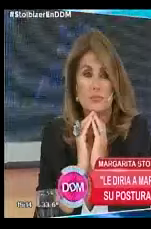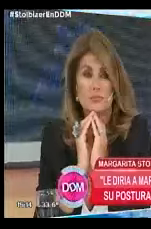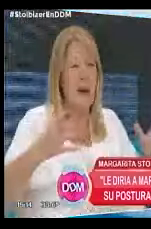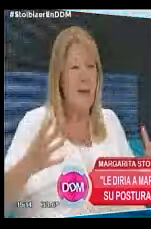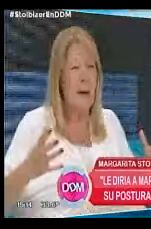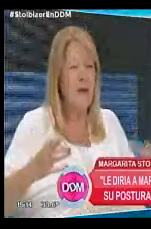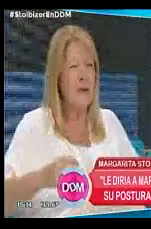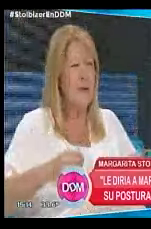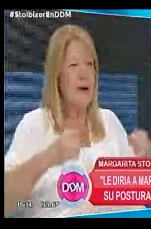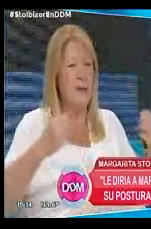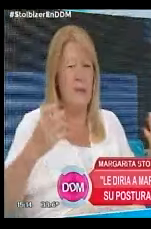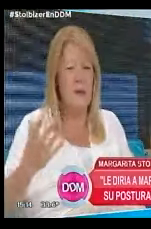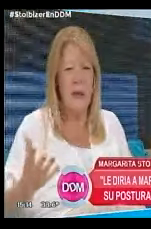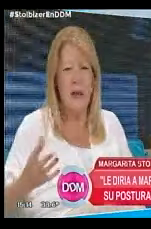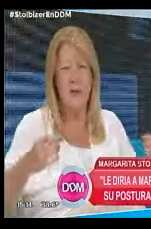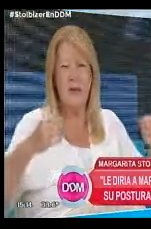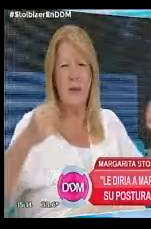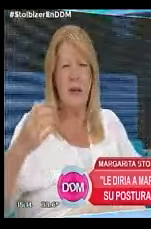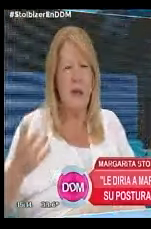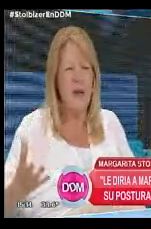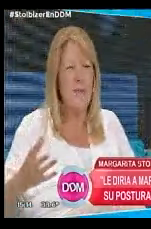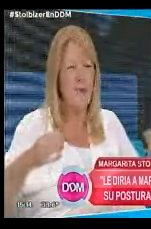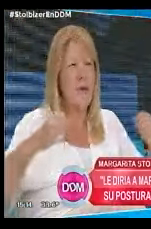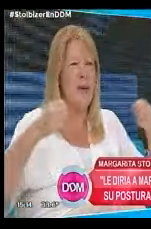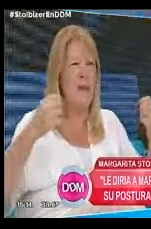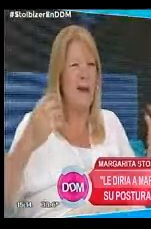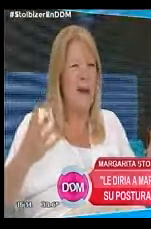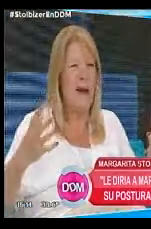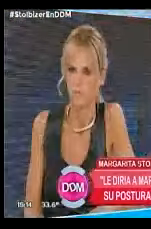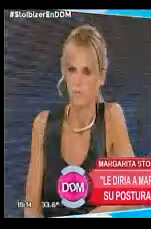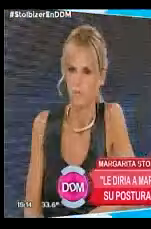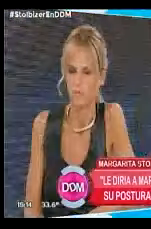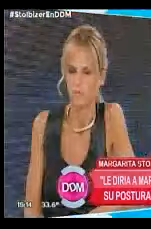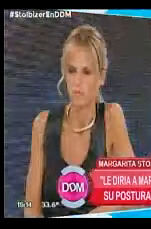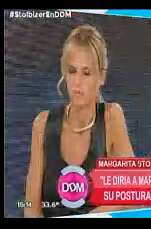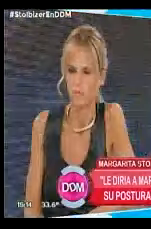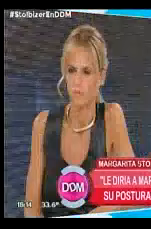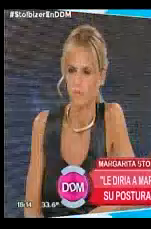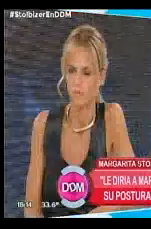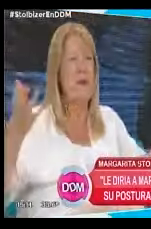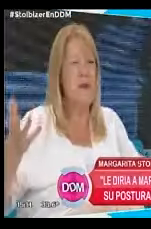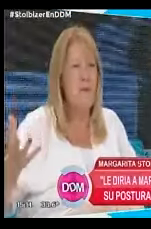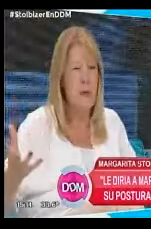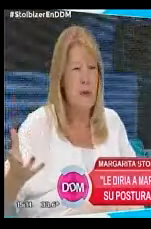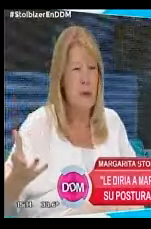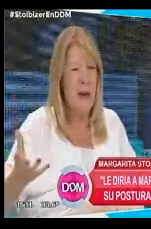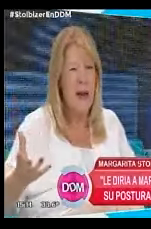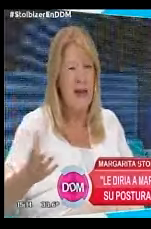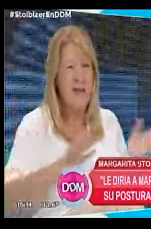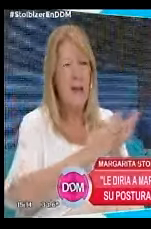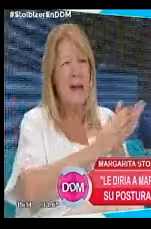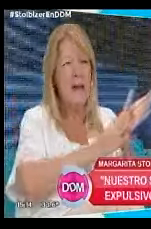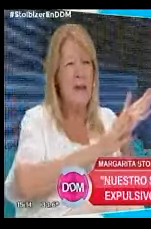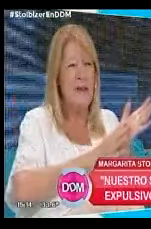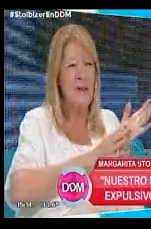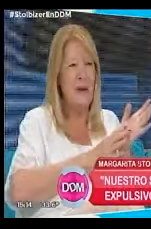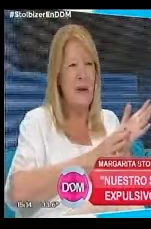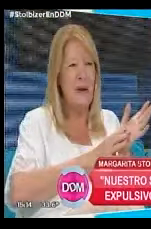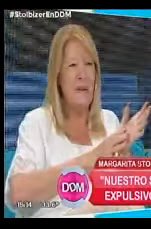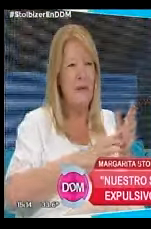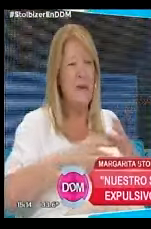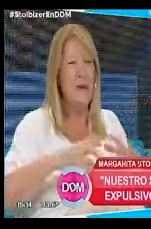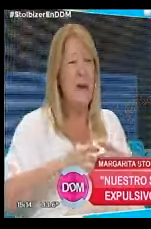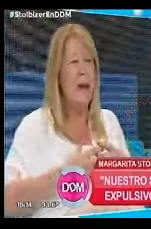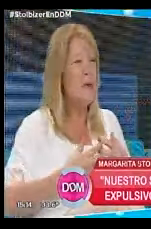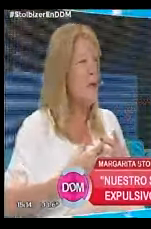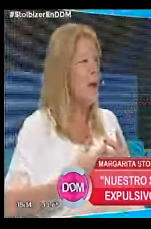manuales, tienen que ver con trabajar proyectos, equipos, habilidades, cuestiones más socioemocionales que lo que dicen los